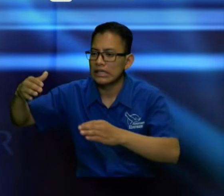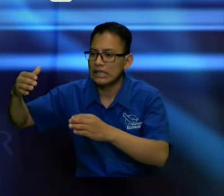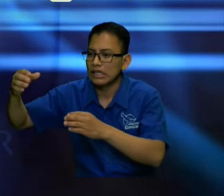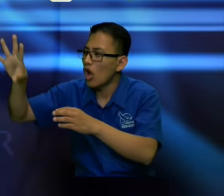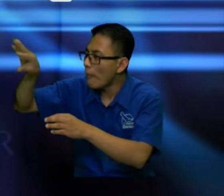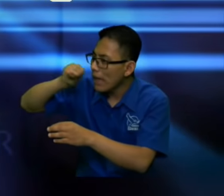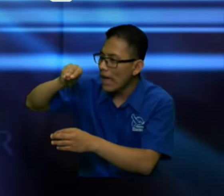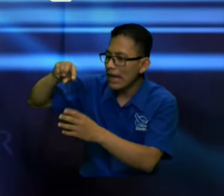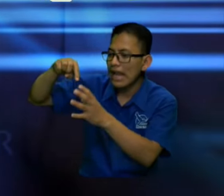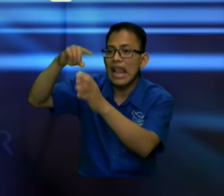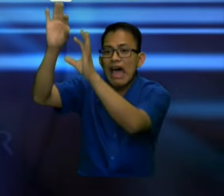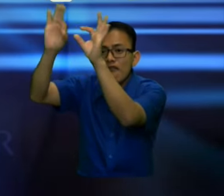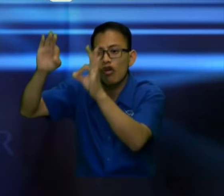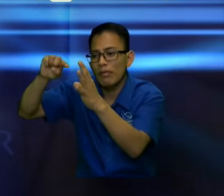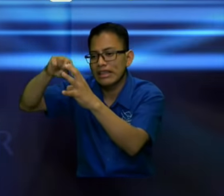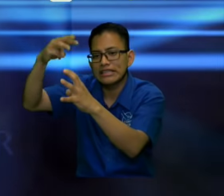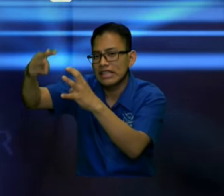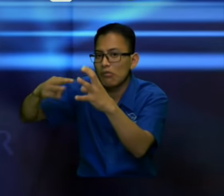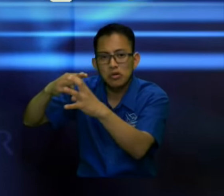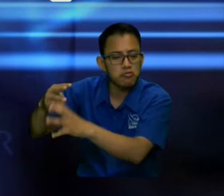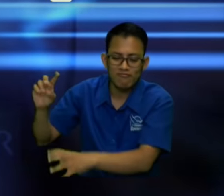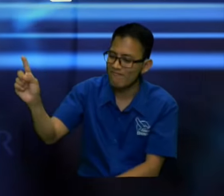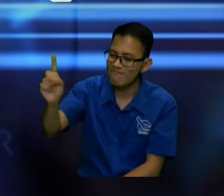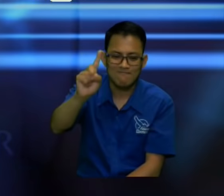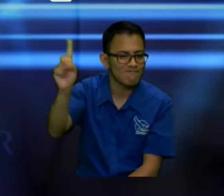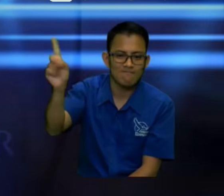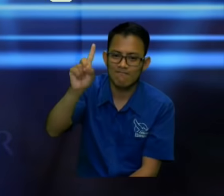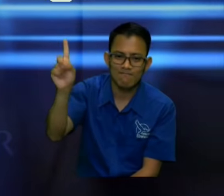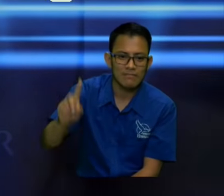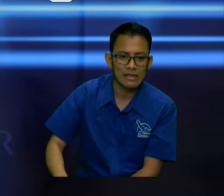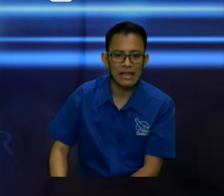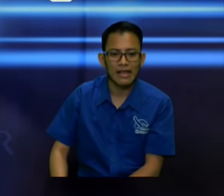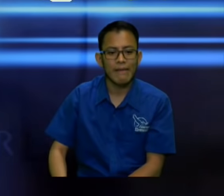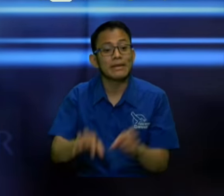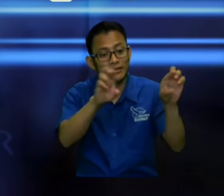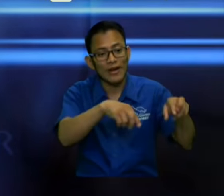Salmistas, no agarren la forma de este mundo.